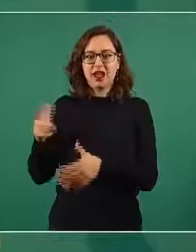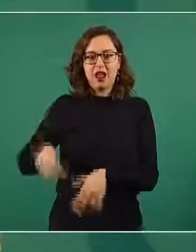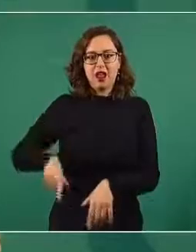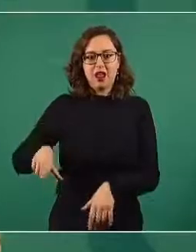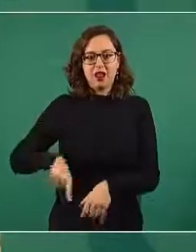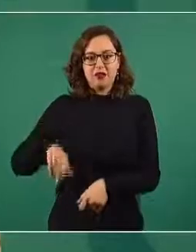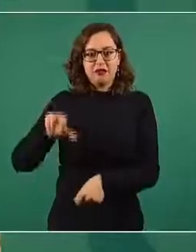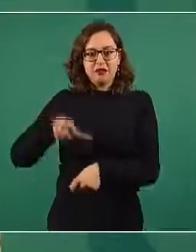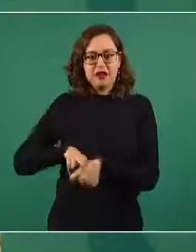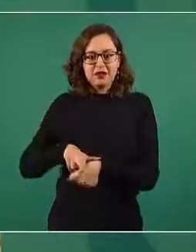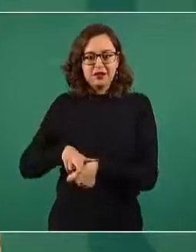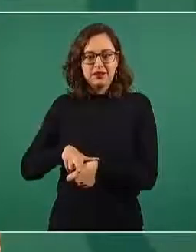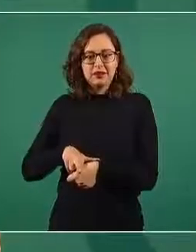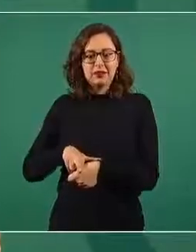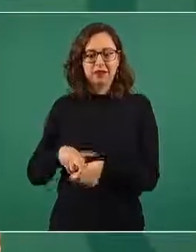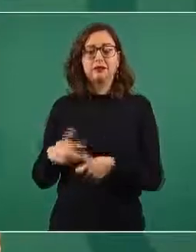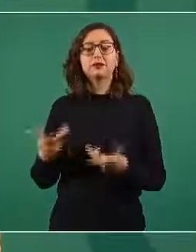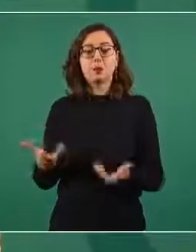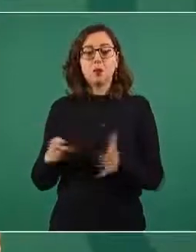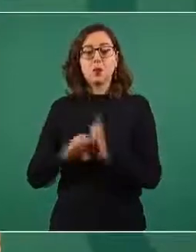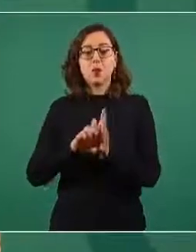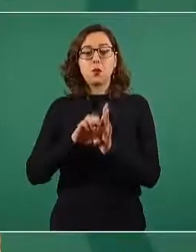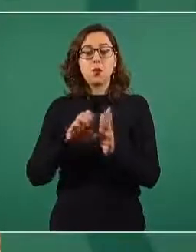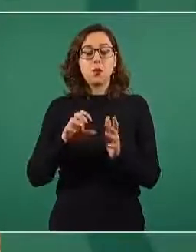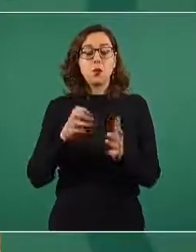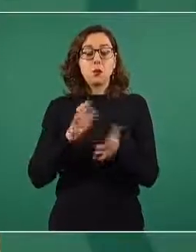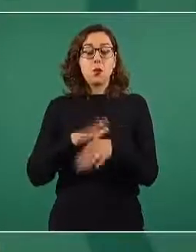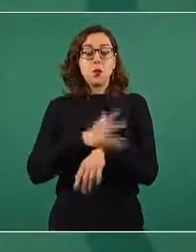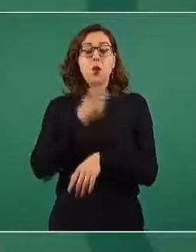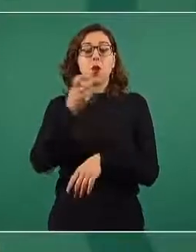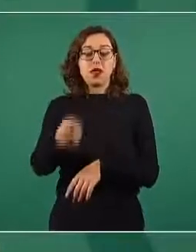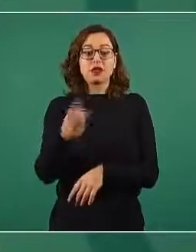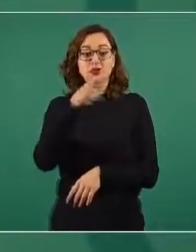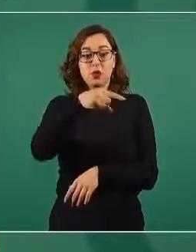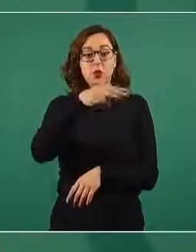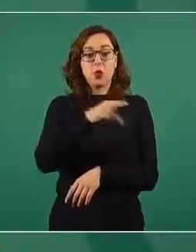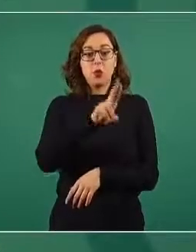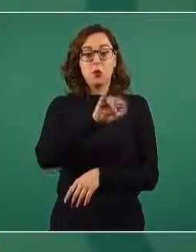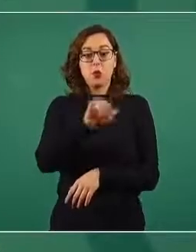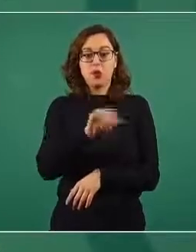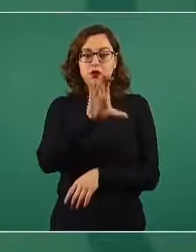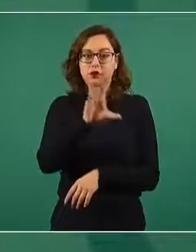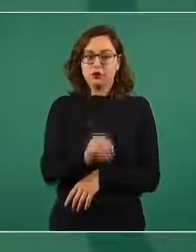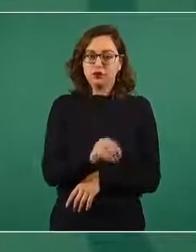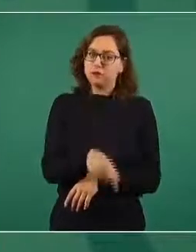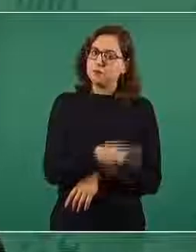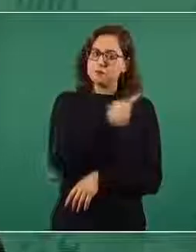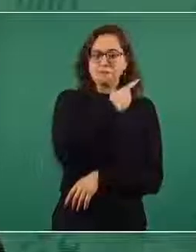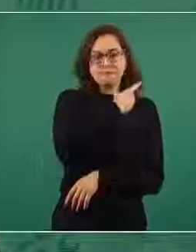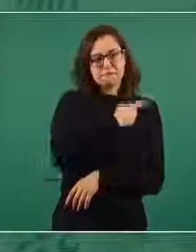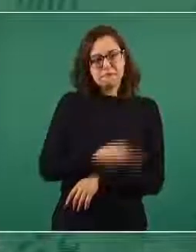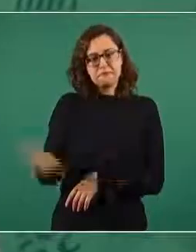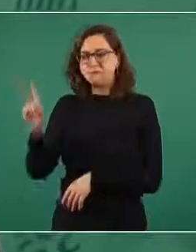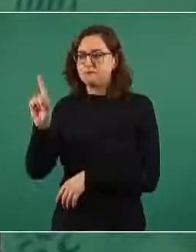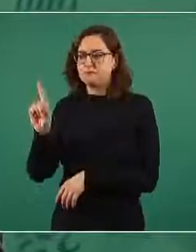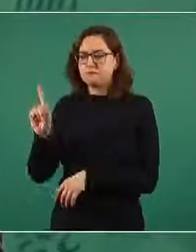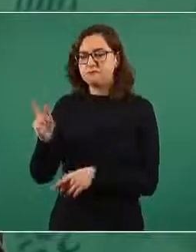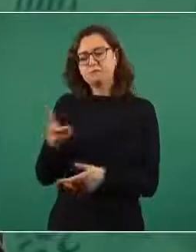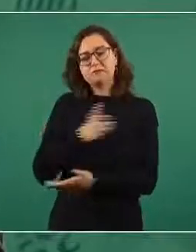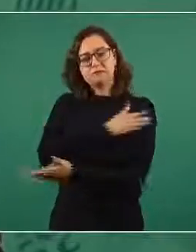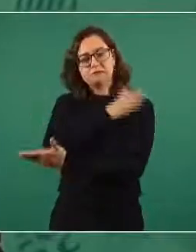y va a poner orden el general Mujica y gobierna